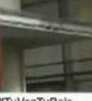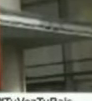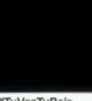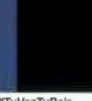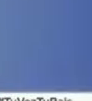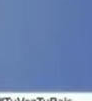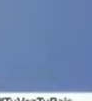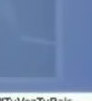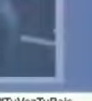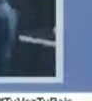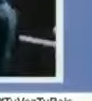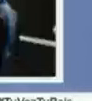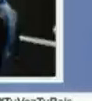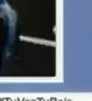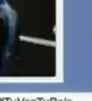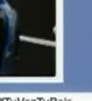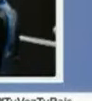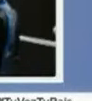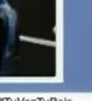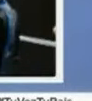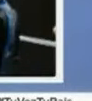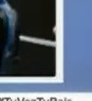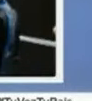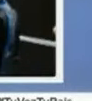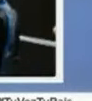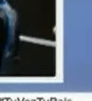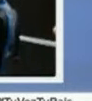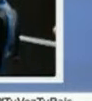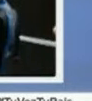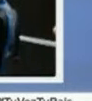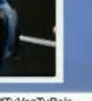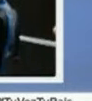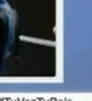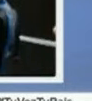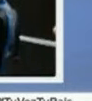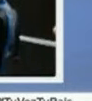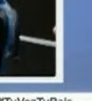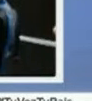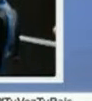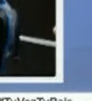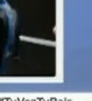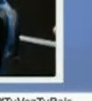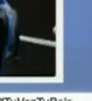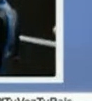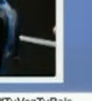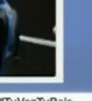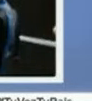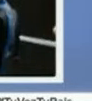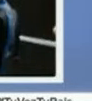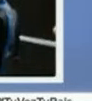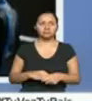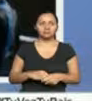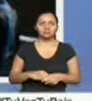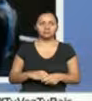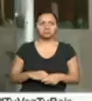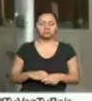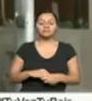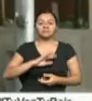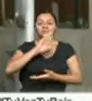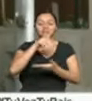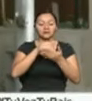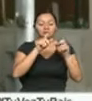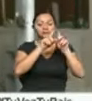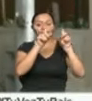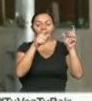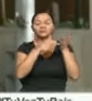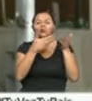ubicadas en un centro comercial de Guayaquil como parte de las investigaciones iniciadas luego de que el Departamento de Justicia de Estados Unidos